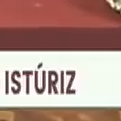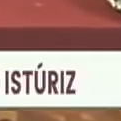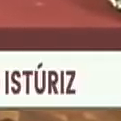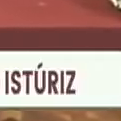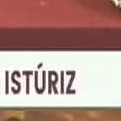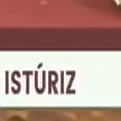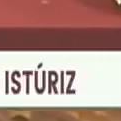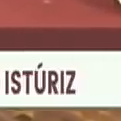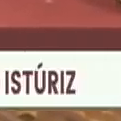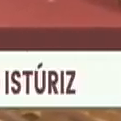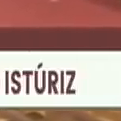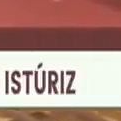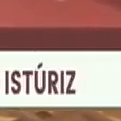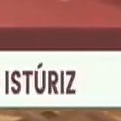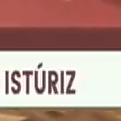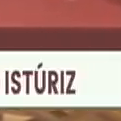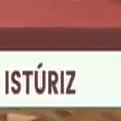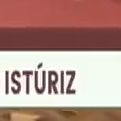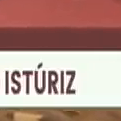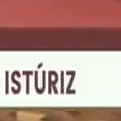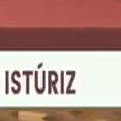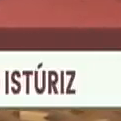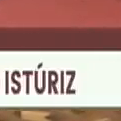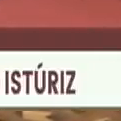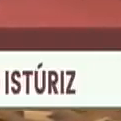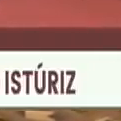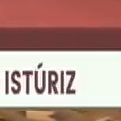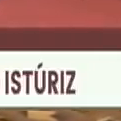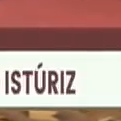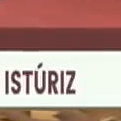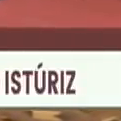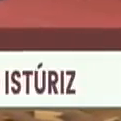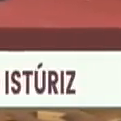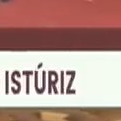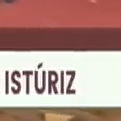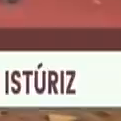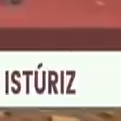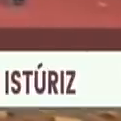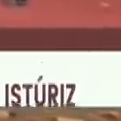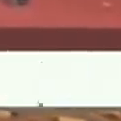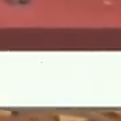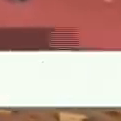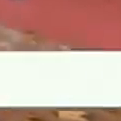desde el Palacio Federal Legislativo, nosotros vamos a cerrar esta transmisión.